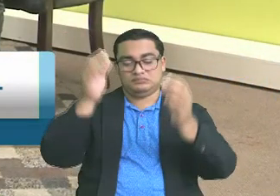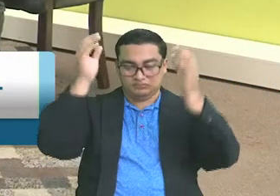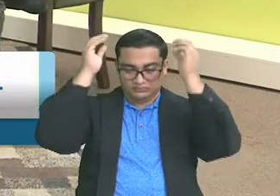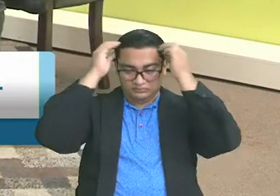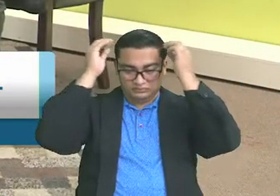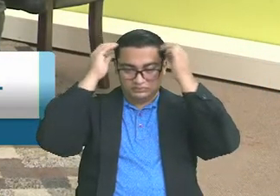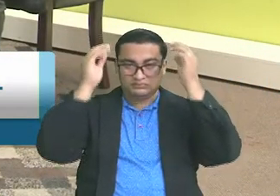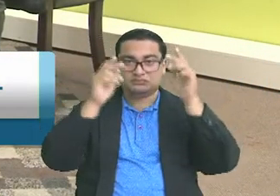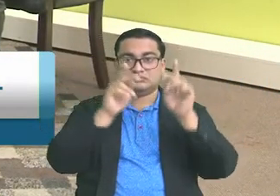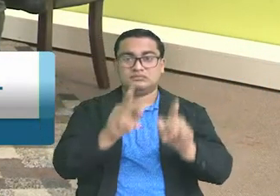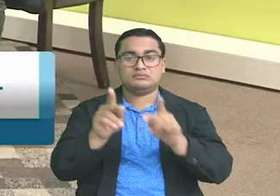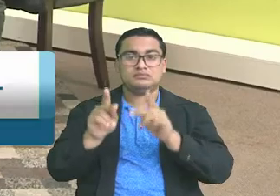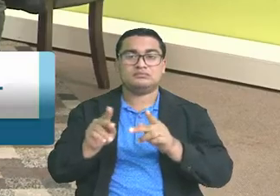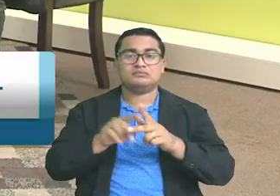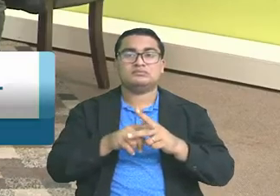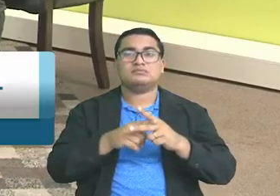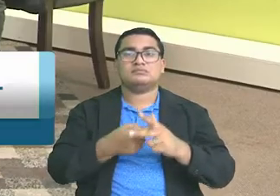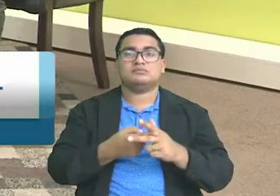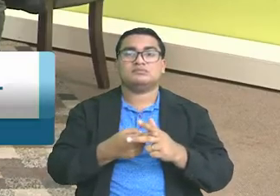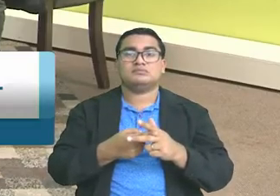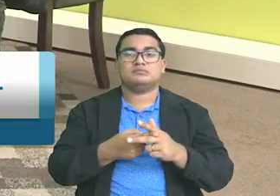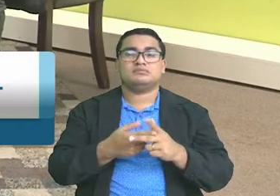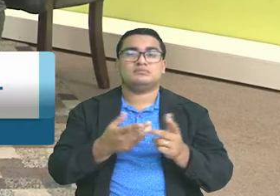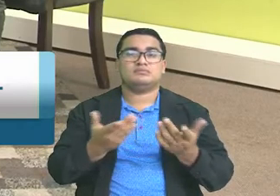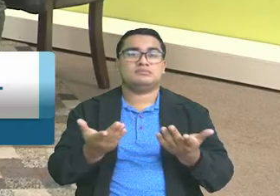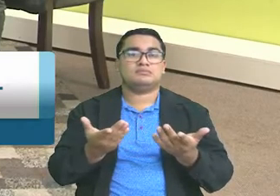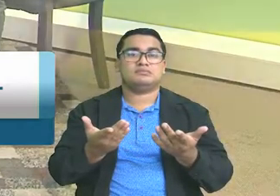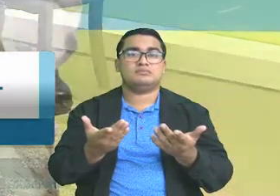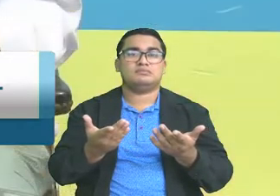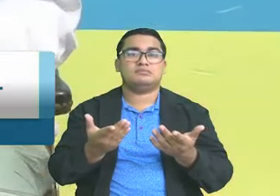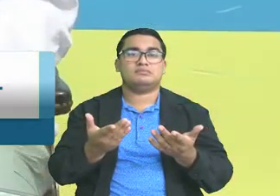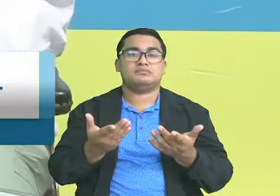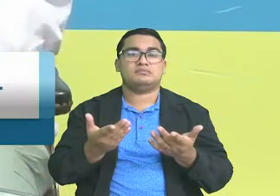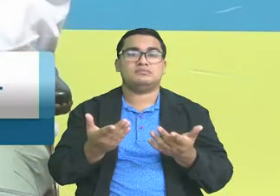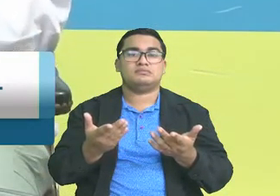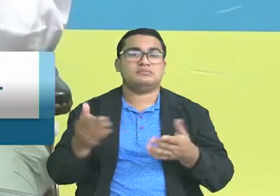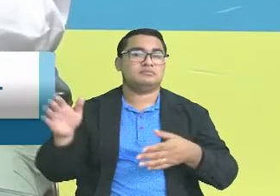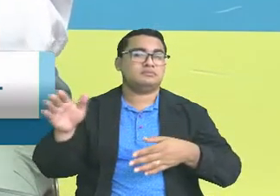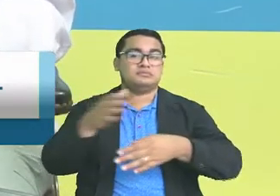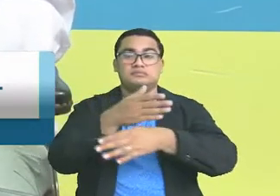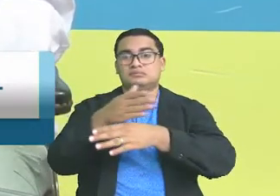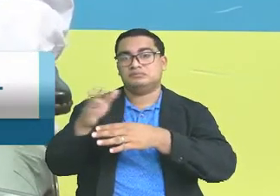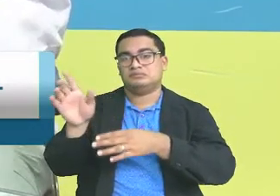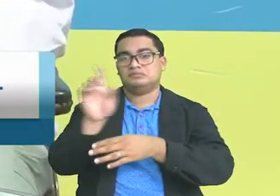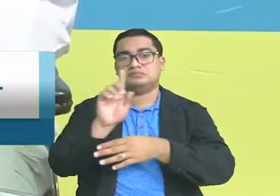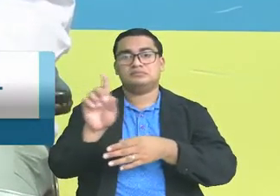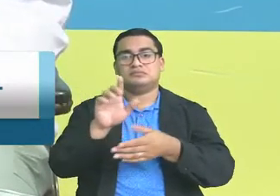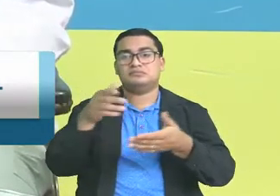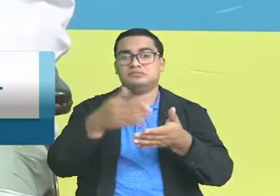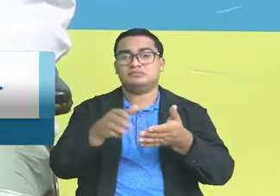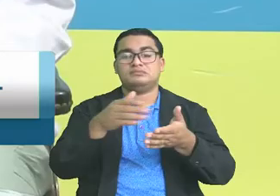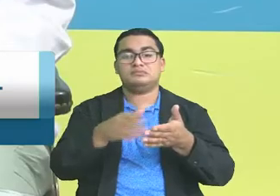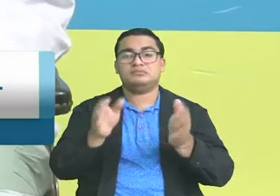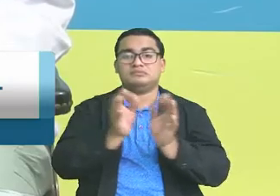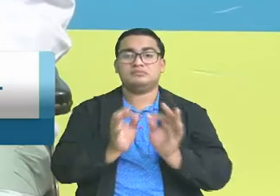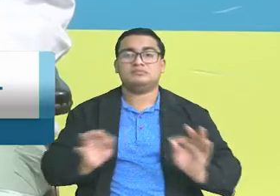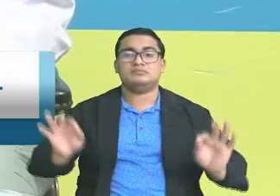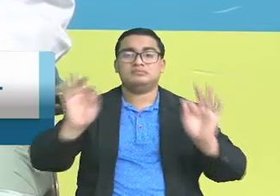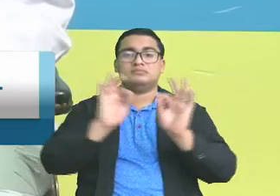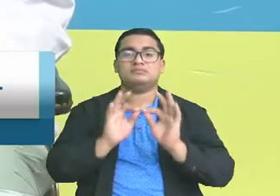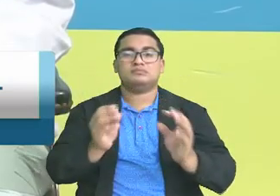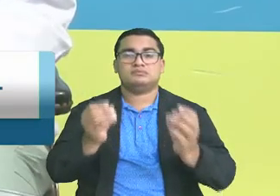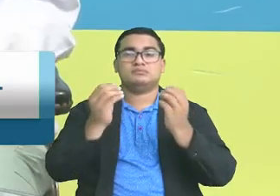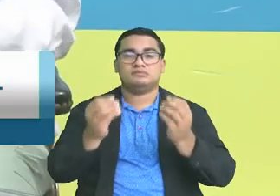tener el paciente al inicio no es fácil diferenciar. O sea, a veces por eso es que es importante que el